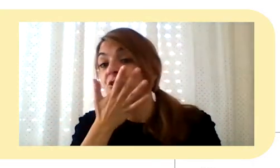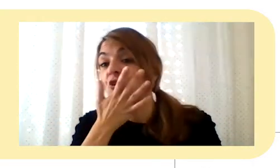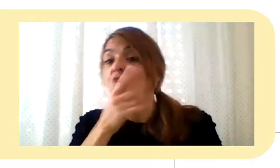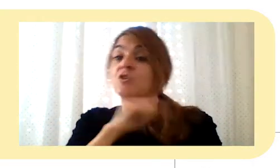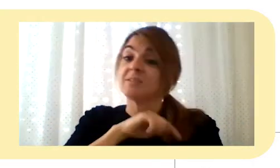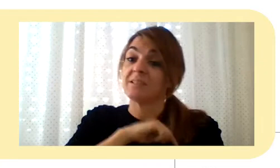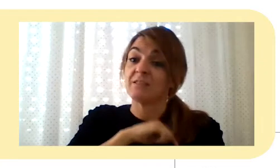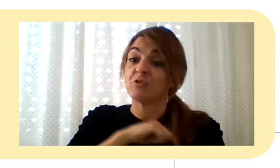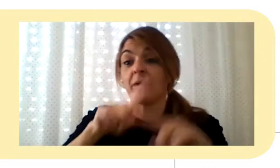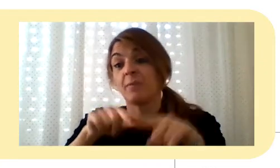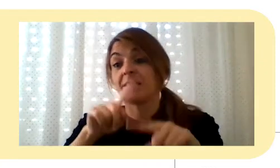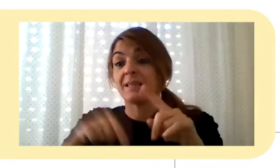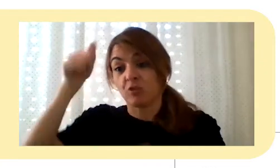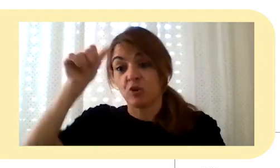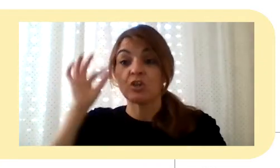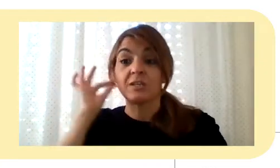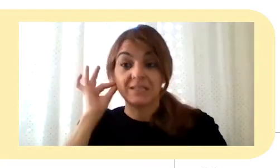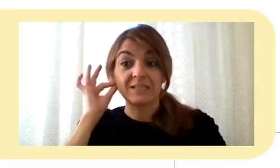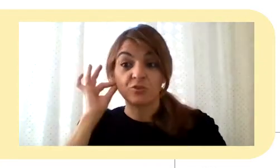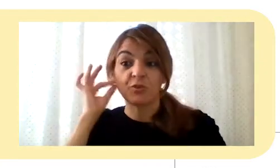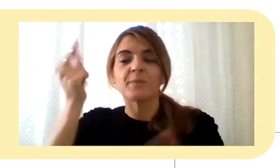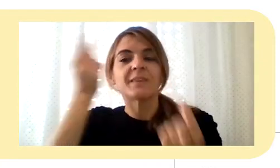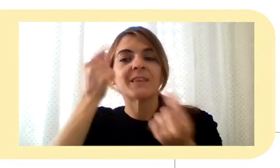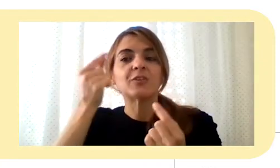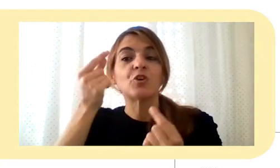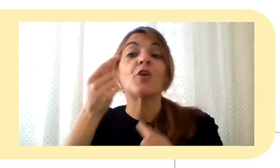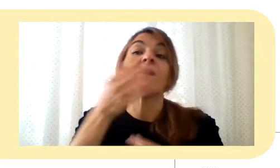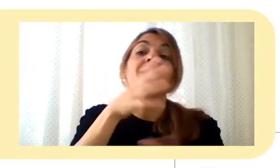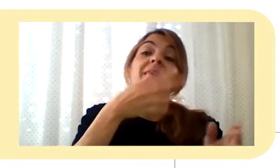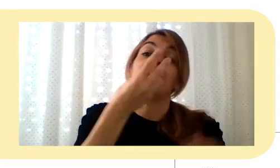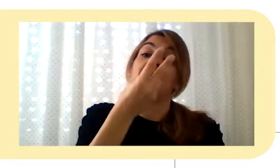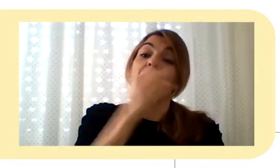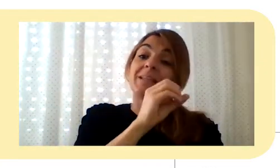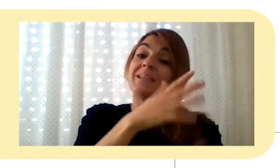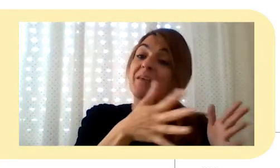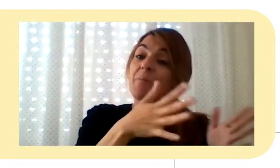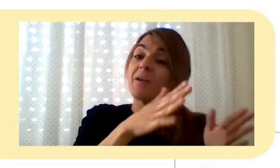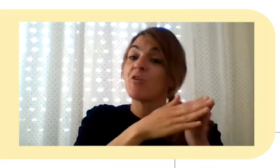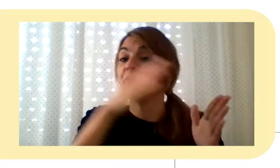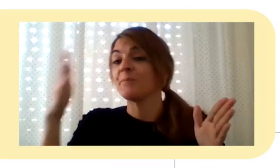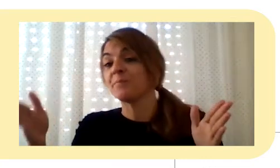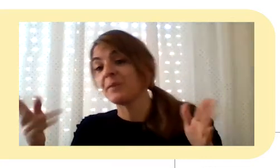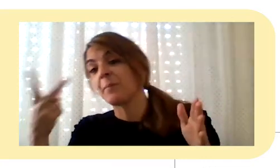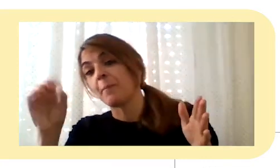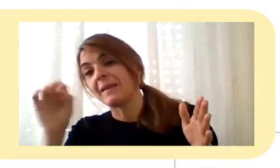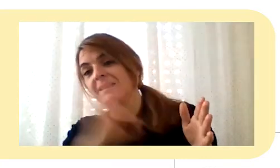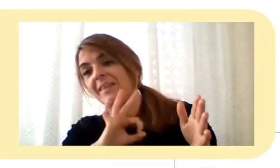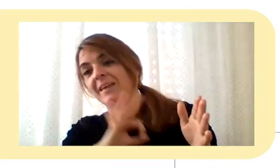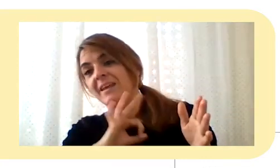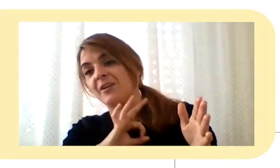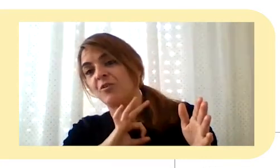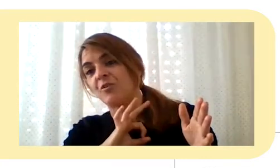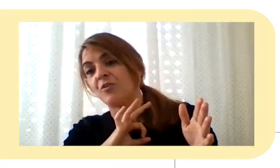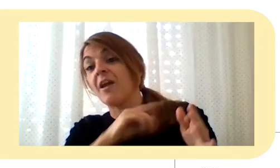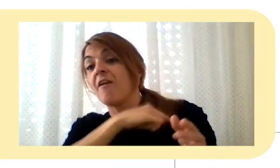por sexo, hay datos desde el 20 de marzo hasta el 20 de enero. Veis cómo la fiebre más o menos es igual,